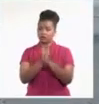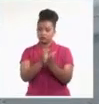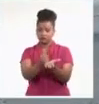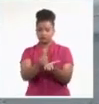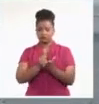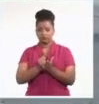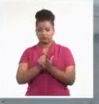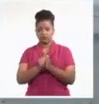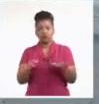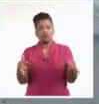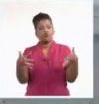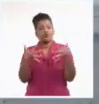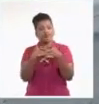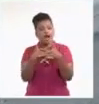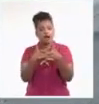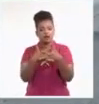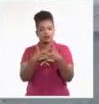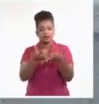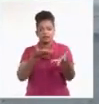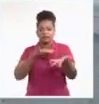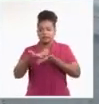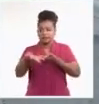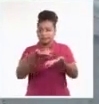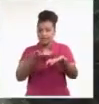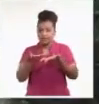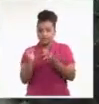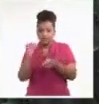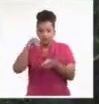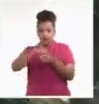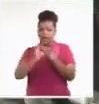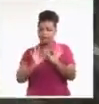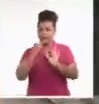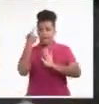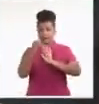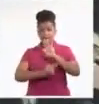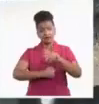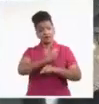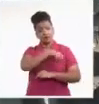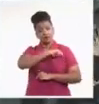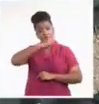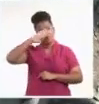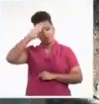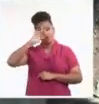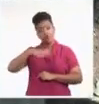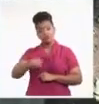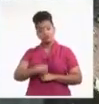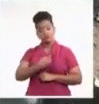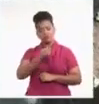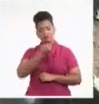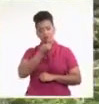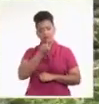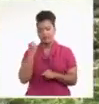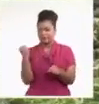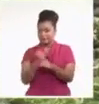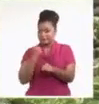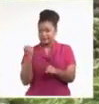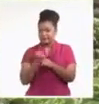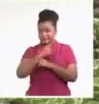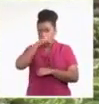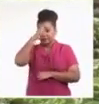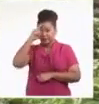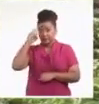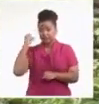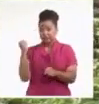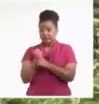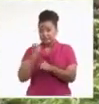unidad, en esa integración perfecta, que es lo que caracteriza al pueblo cubano, nosotros, trabajar duro,